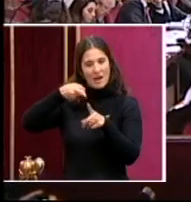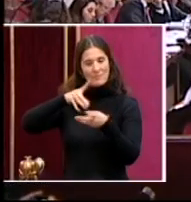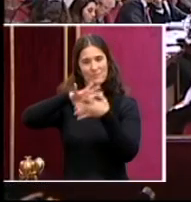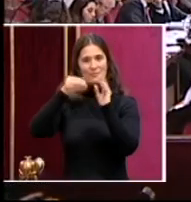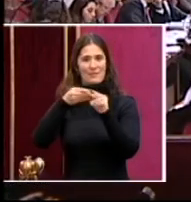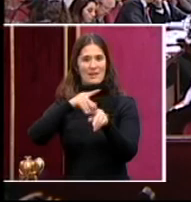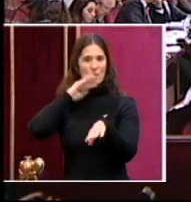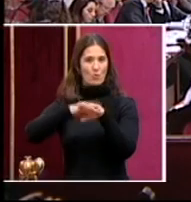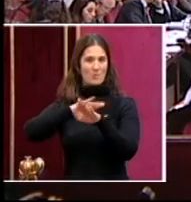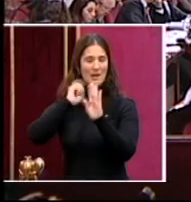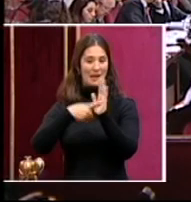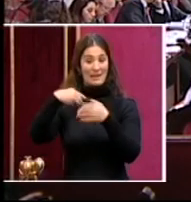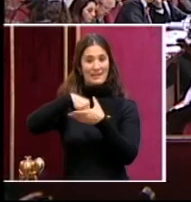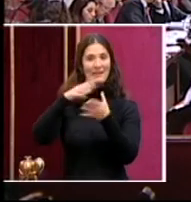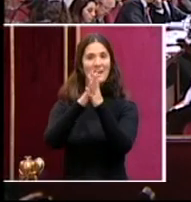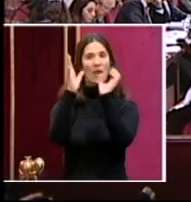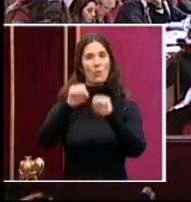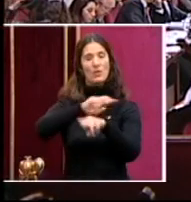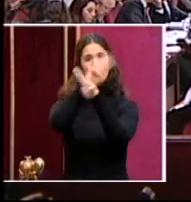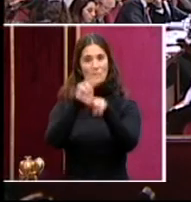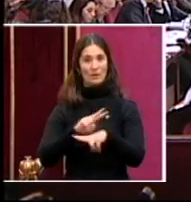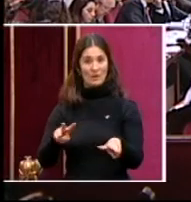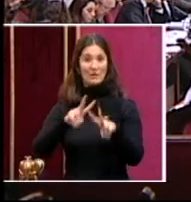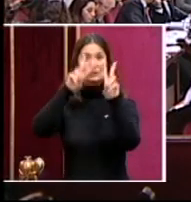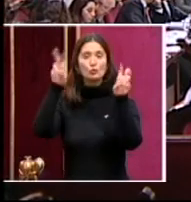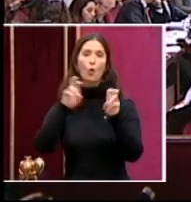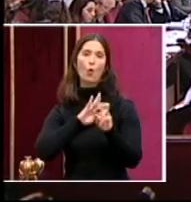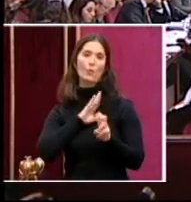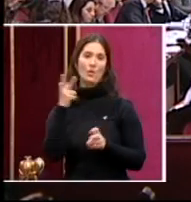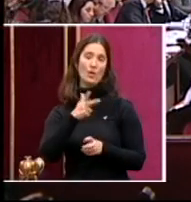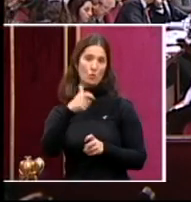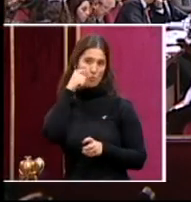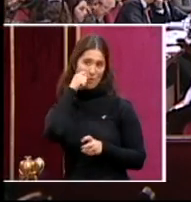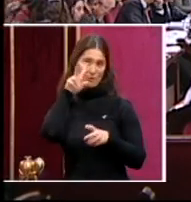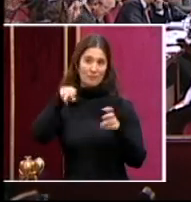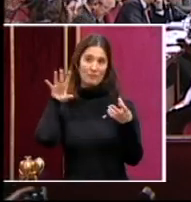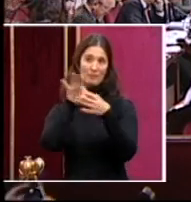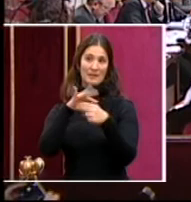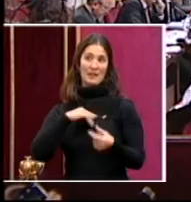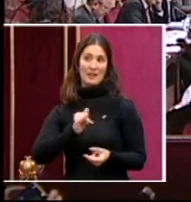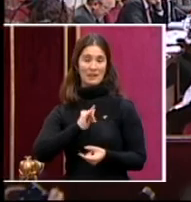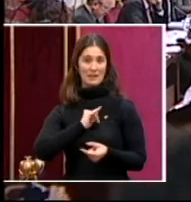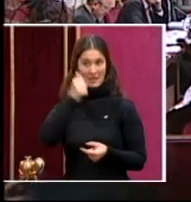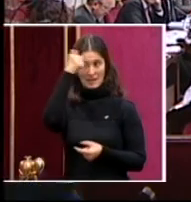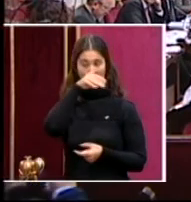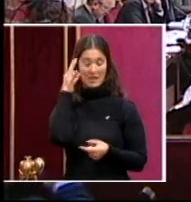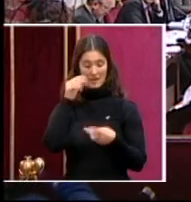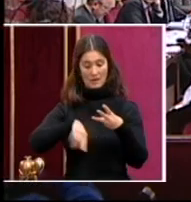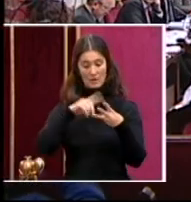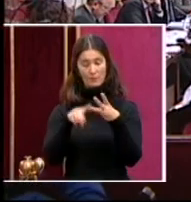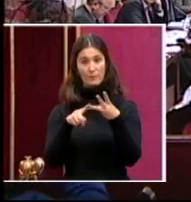de la legislación interna y los tratados internacionales sobre derechos humanos en relación con la identidad de género.